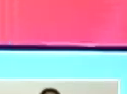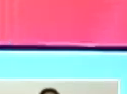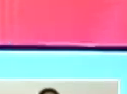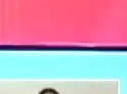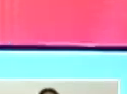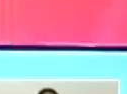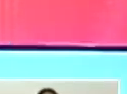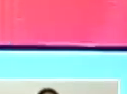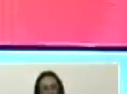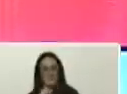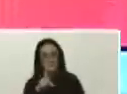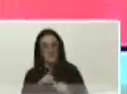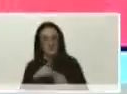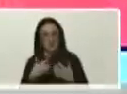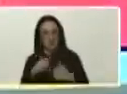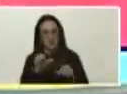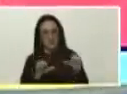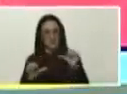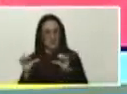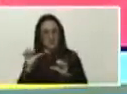productos petroquímicos